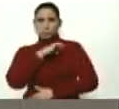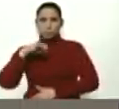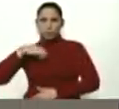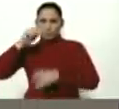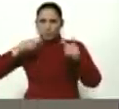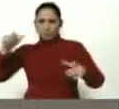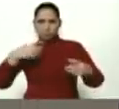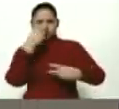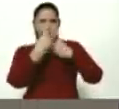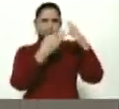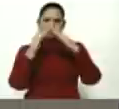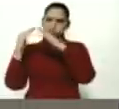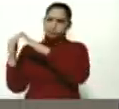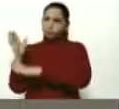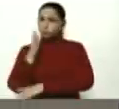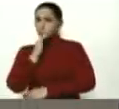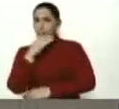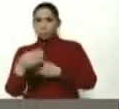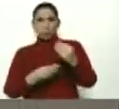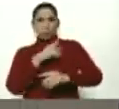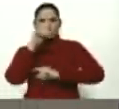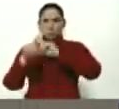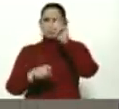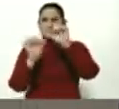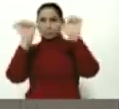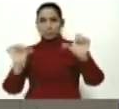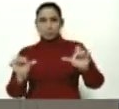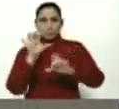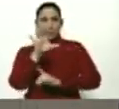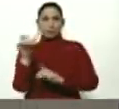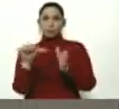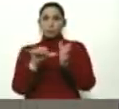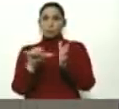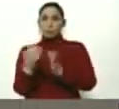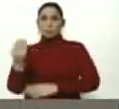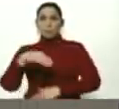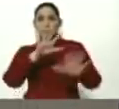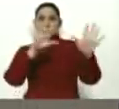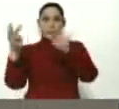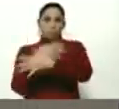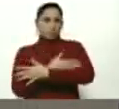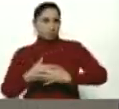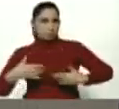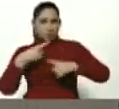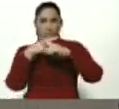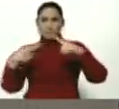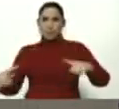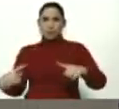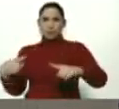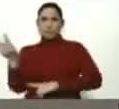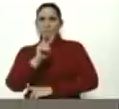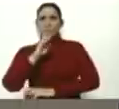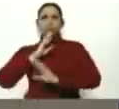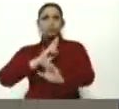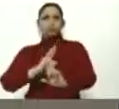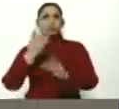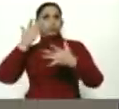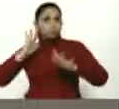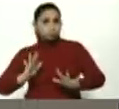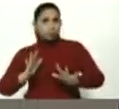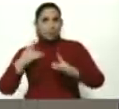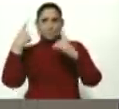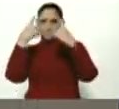personalizado. Si no hubiéramos hecho esa encuesta, donde más de 19 millones y medio de venezolanos respondieron en una suerte de